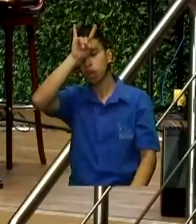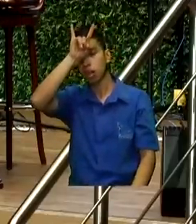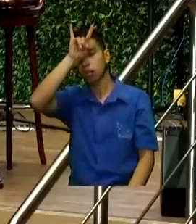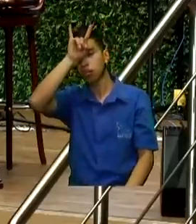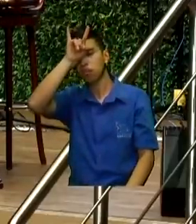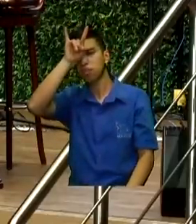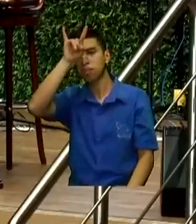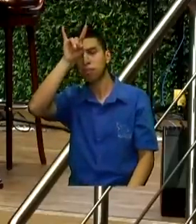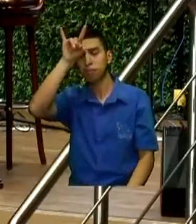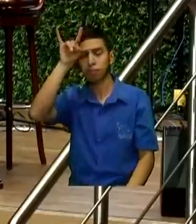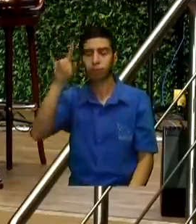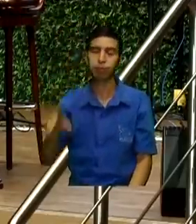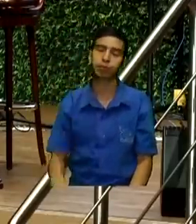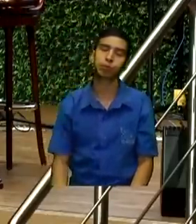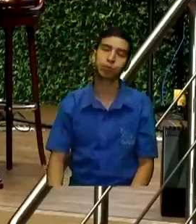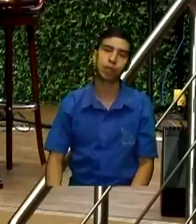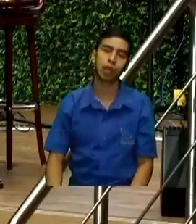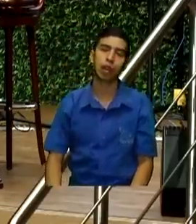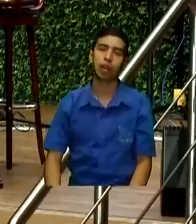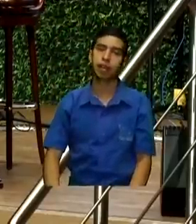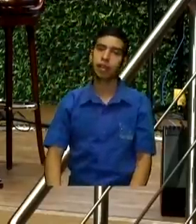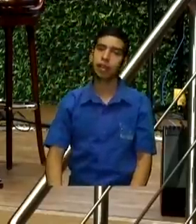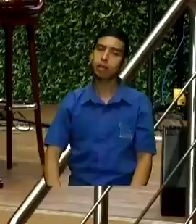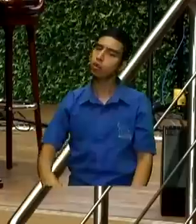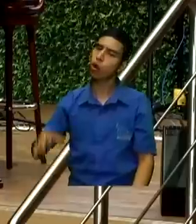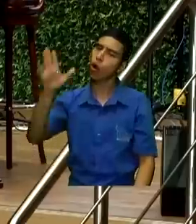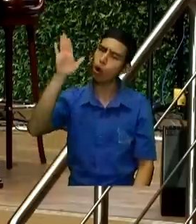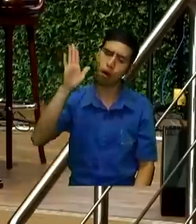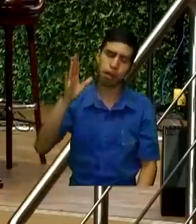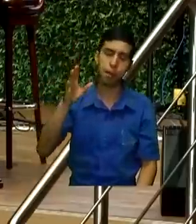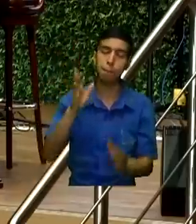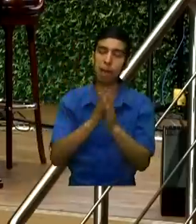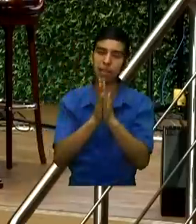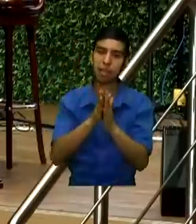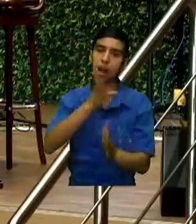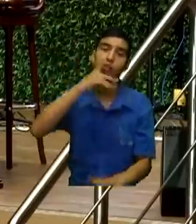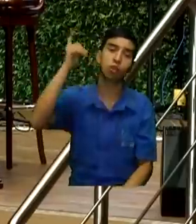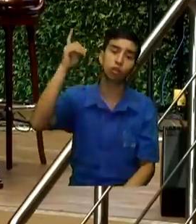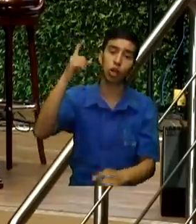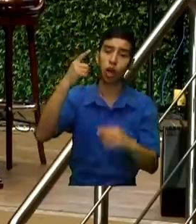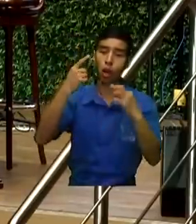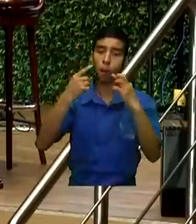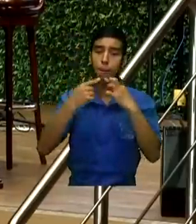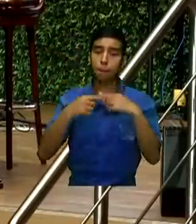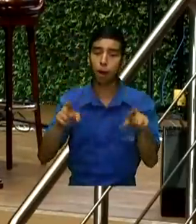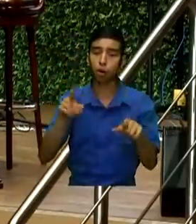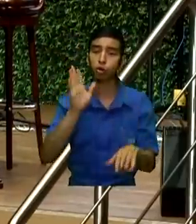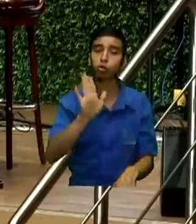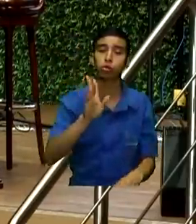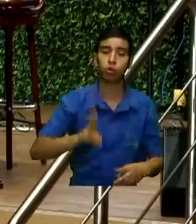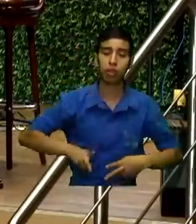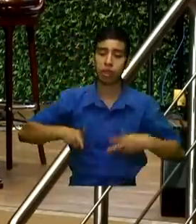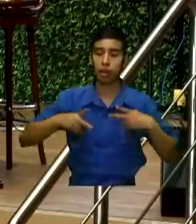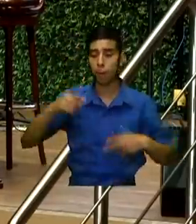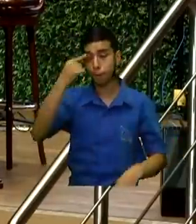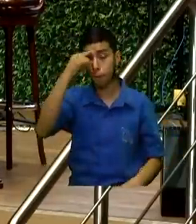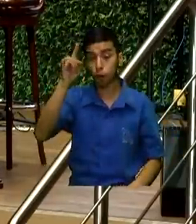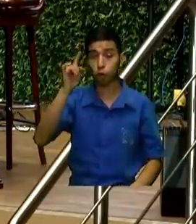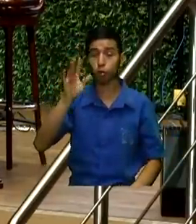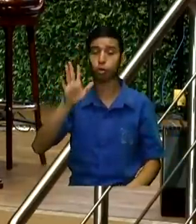llamen a Cristo, invoquen el nombre del Señor y todo Israel será salvo. Vamos, vamos, vamos. Hermano,